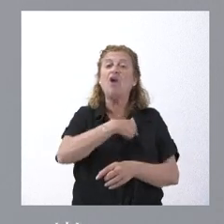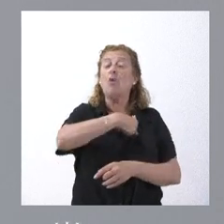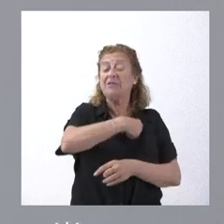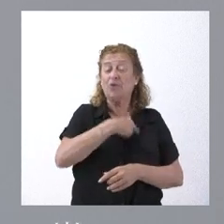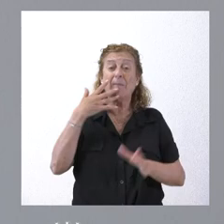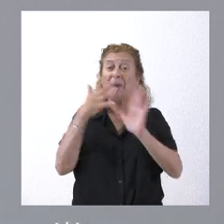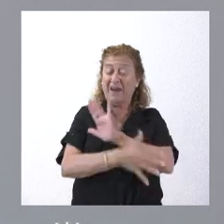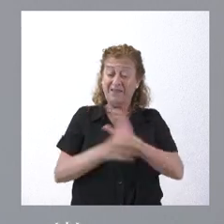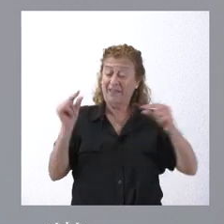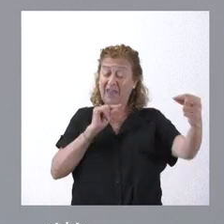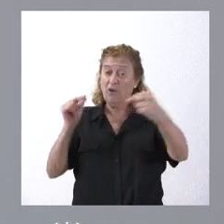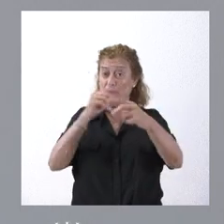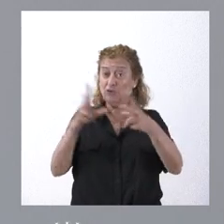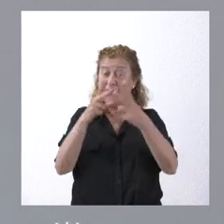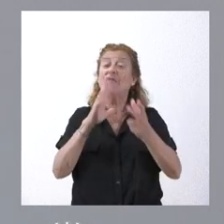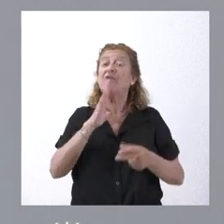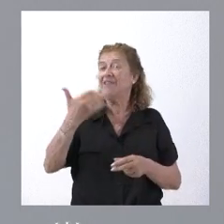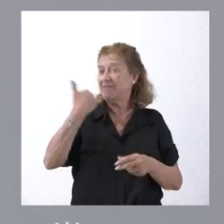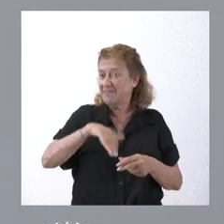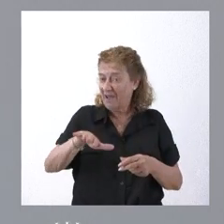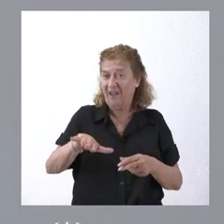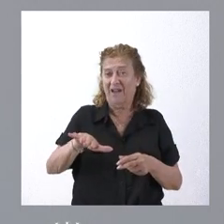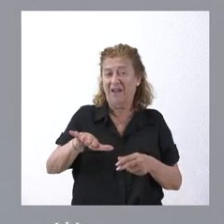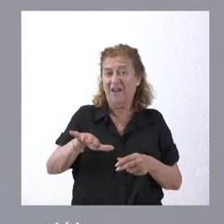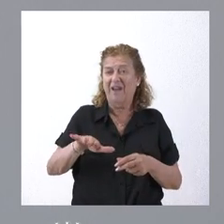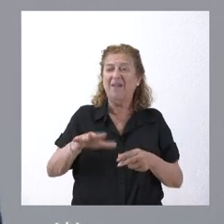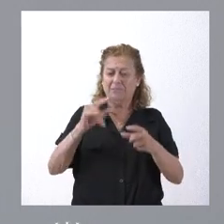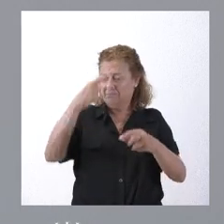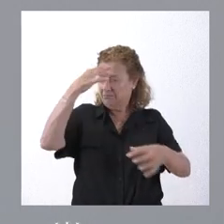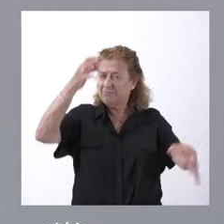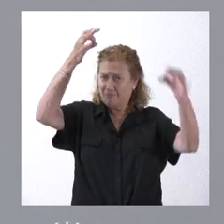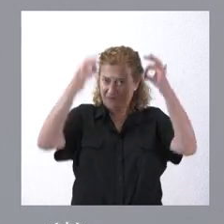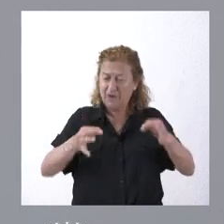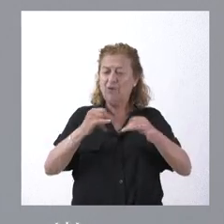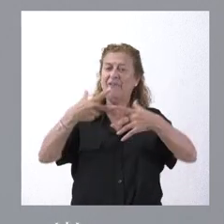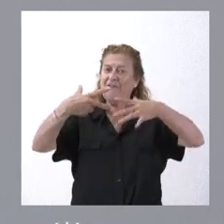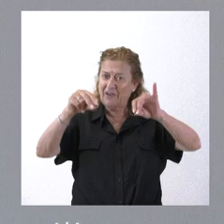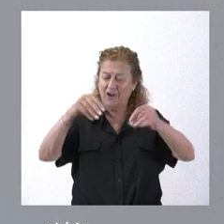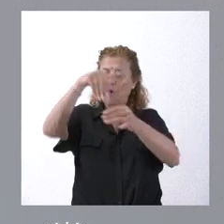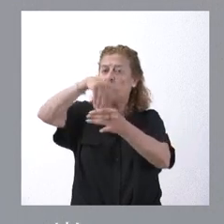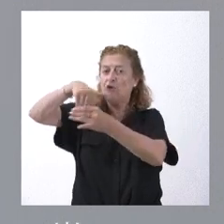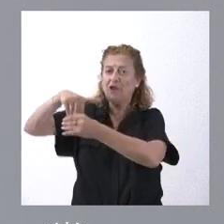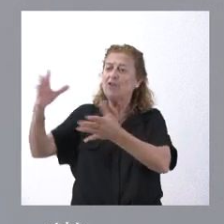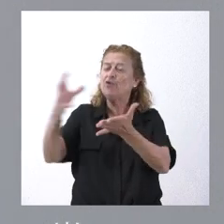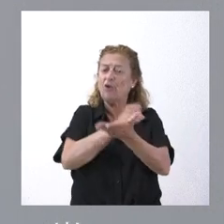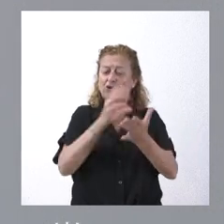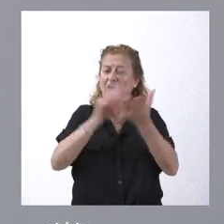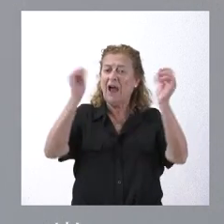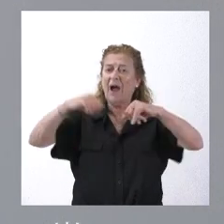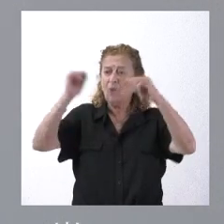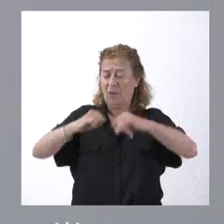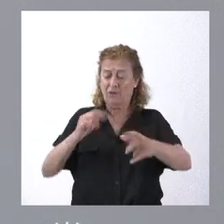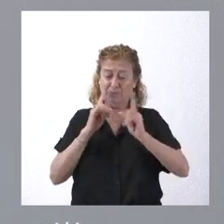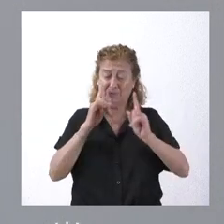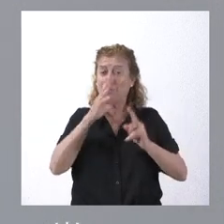del Diálogo Social, donde ya se concrete y se finalice el contenido de todos estos acuerdos que están previstos para